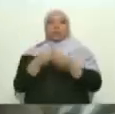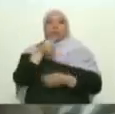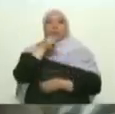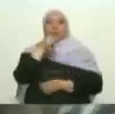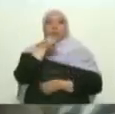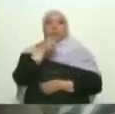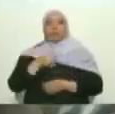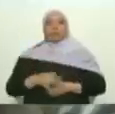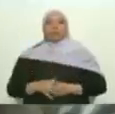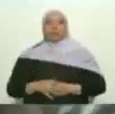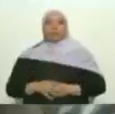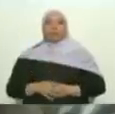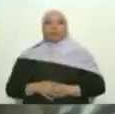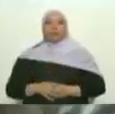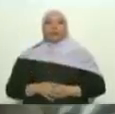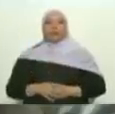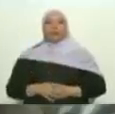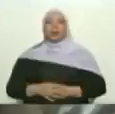venezolanas.